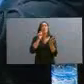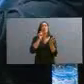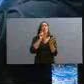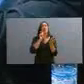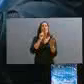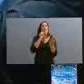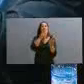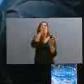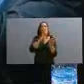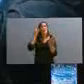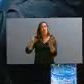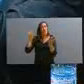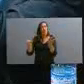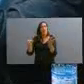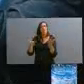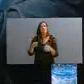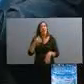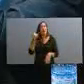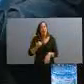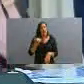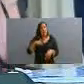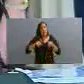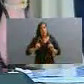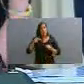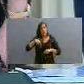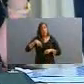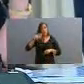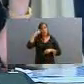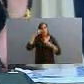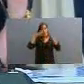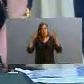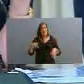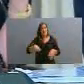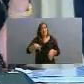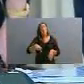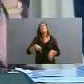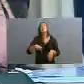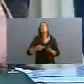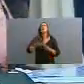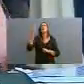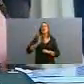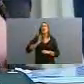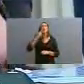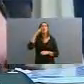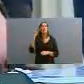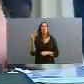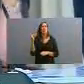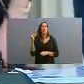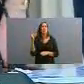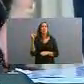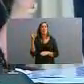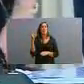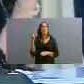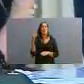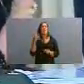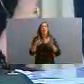hay una acordada, porque aquí en este mismo Parlamento se sancionó, allá por los años 90, esas leyes que